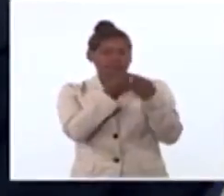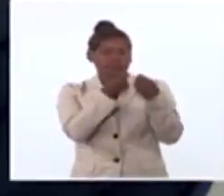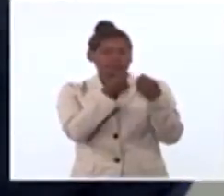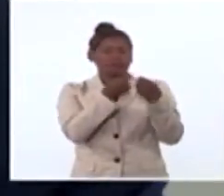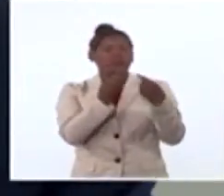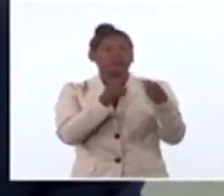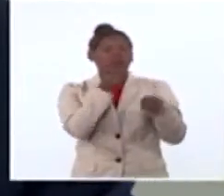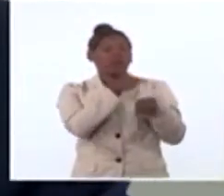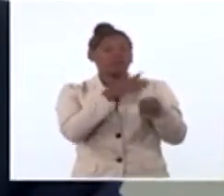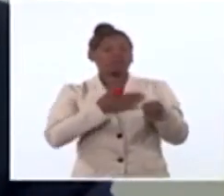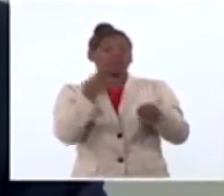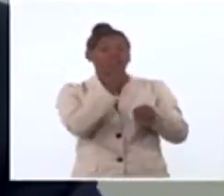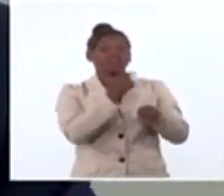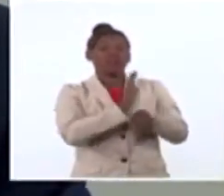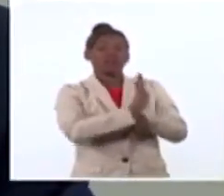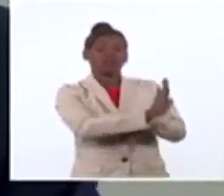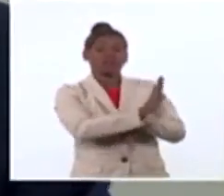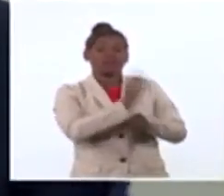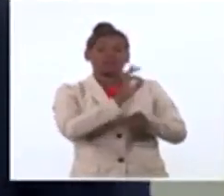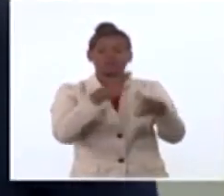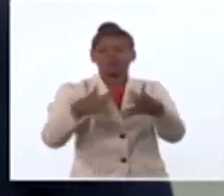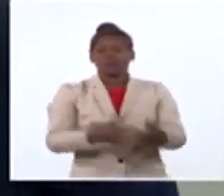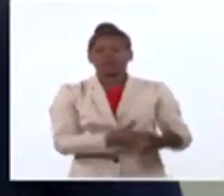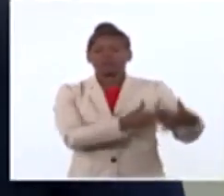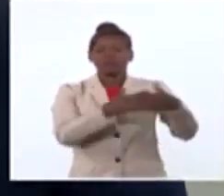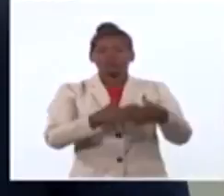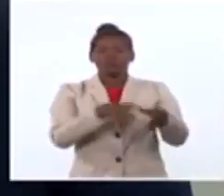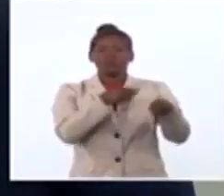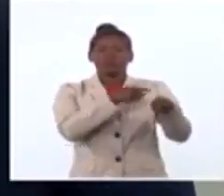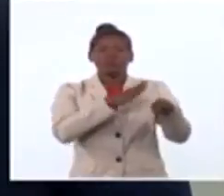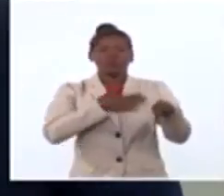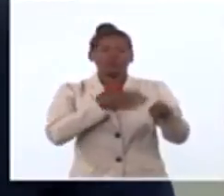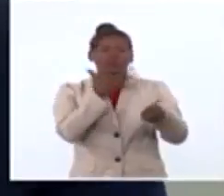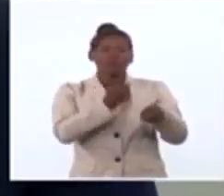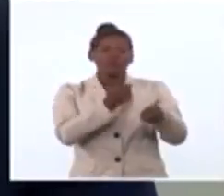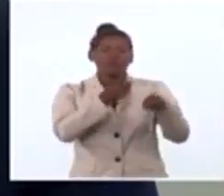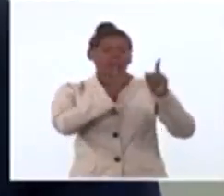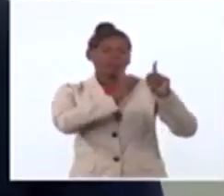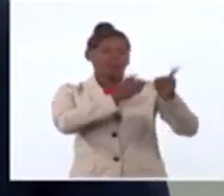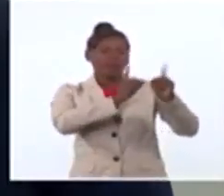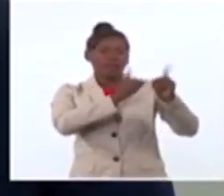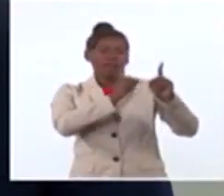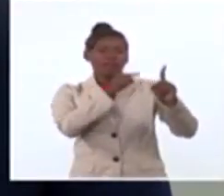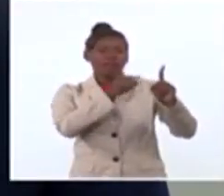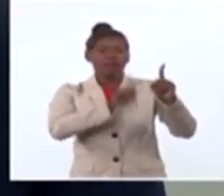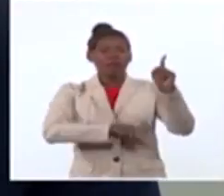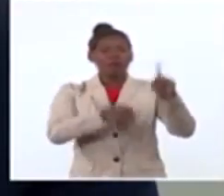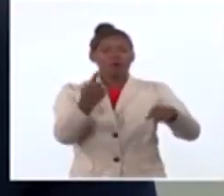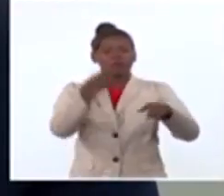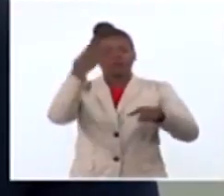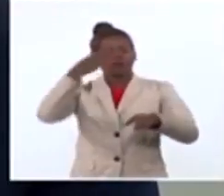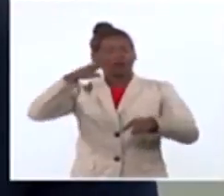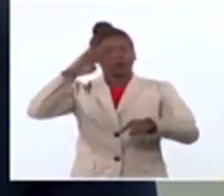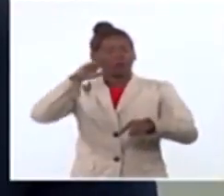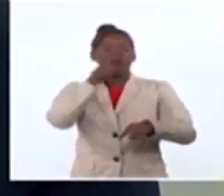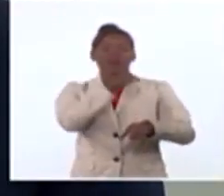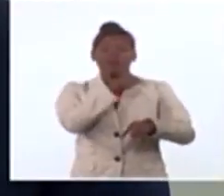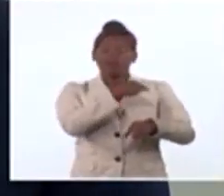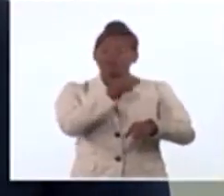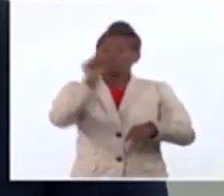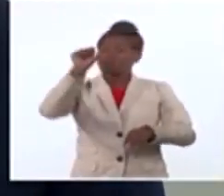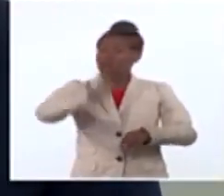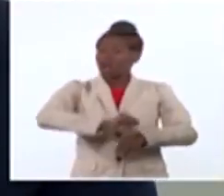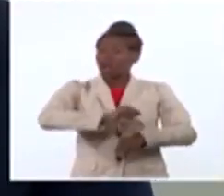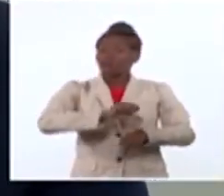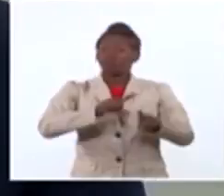hoy las prácticas políticas en la sociedad estadounidense, en particular las prácticas electorales